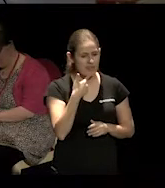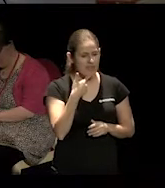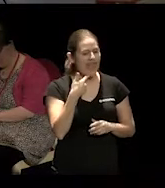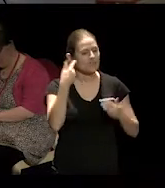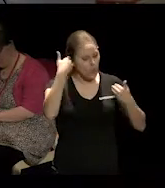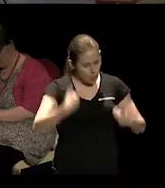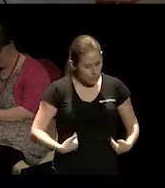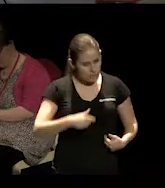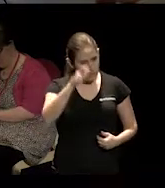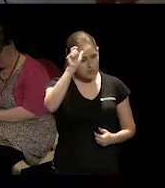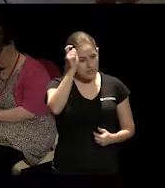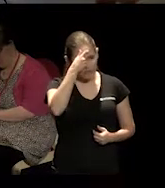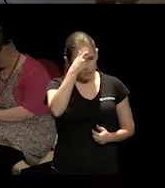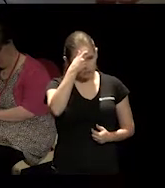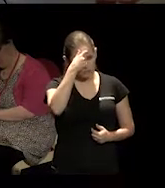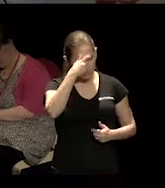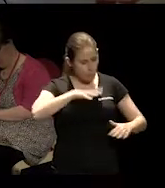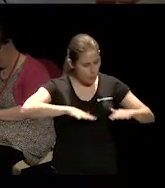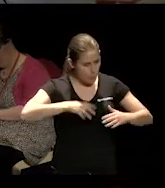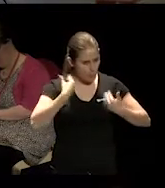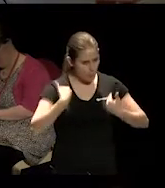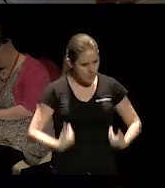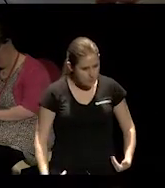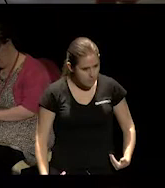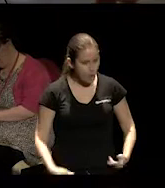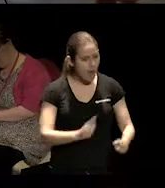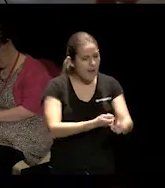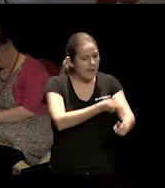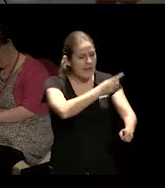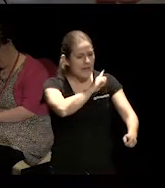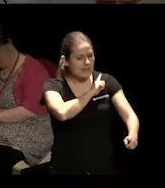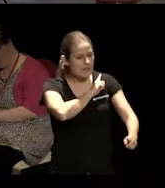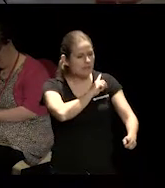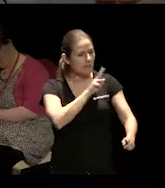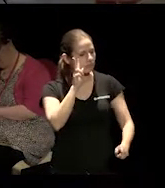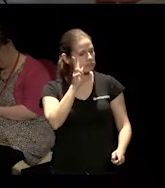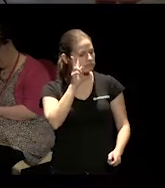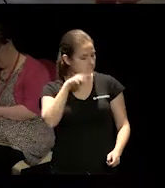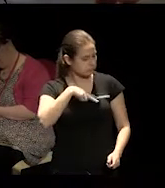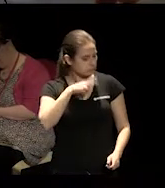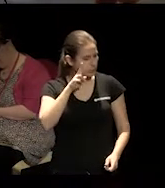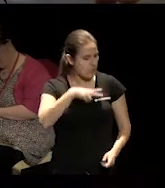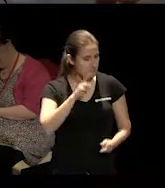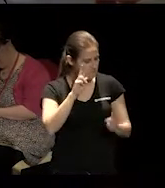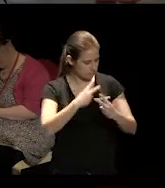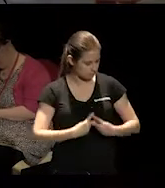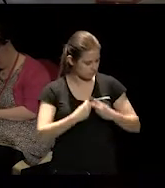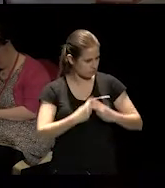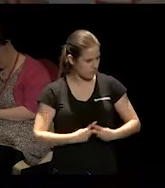una práctica que es la práctica y el estudio de la gimnasia consciente a partir de los principios universales del movimiento que yo creo que todo el